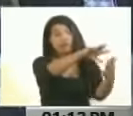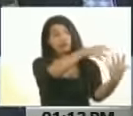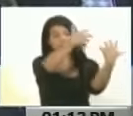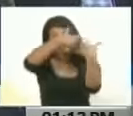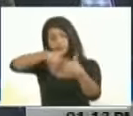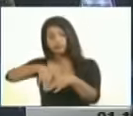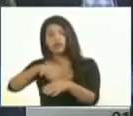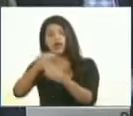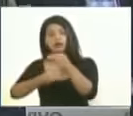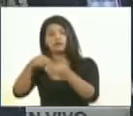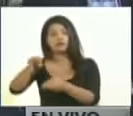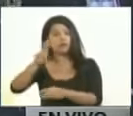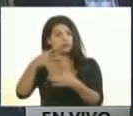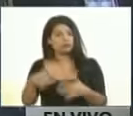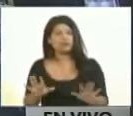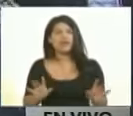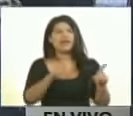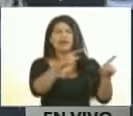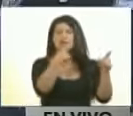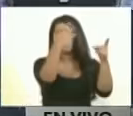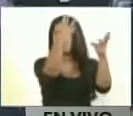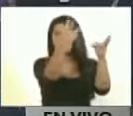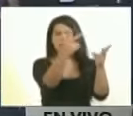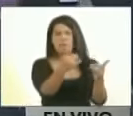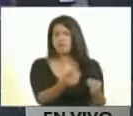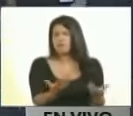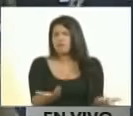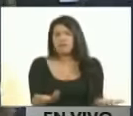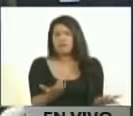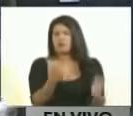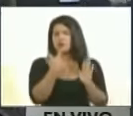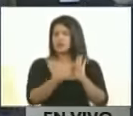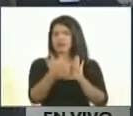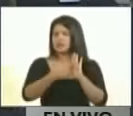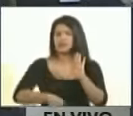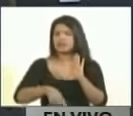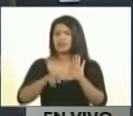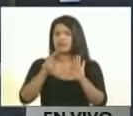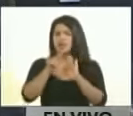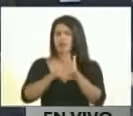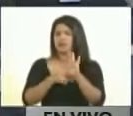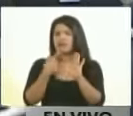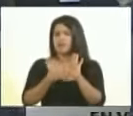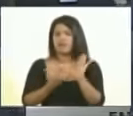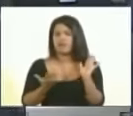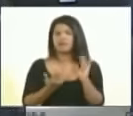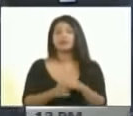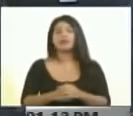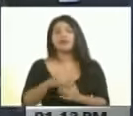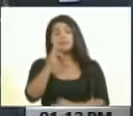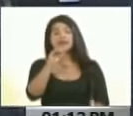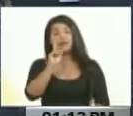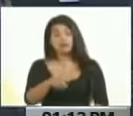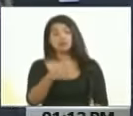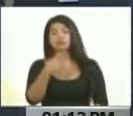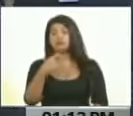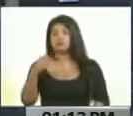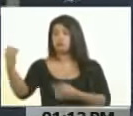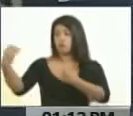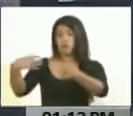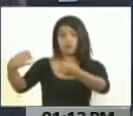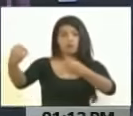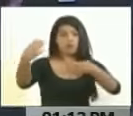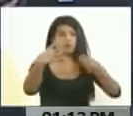bloque no existen y no están contempladas en la norma. También manifestó que continúan recibiendo solidaridad